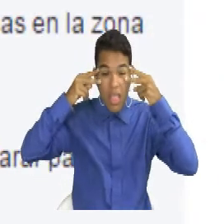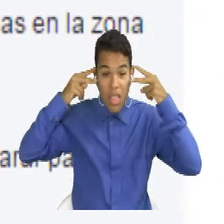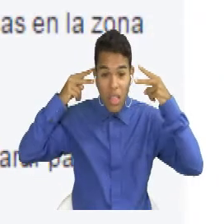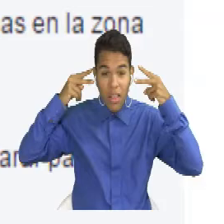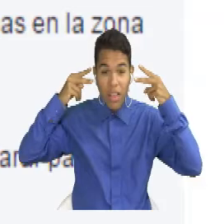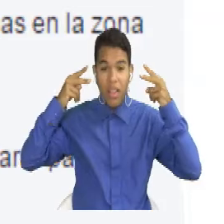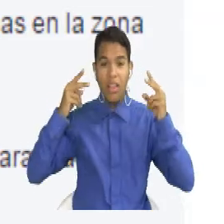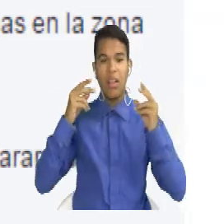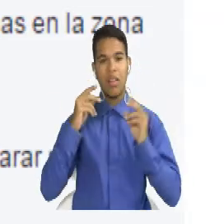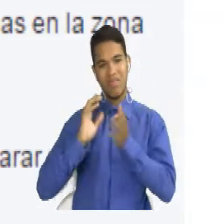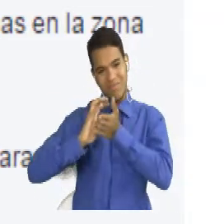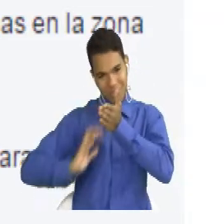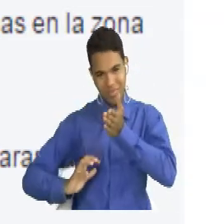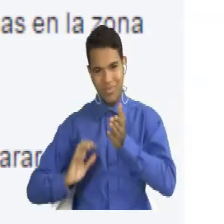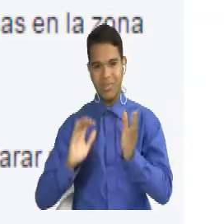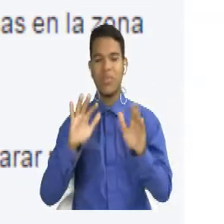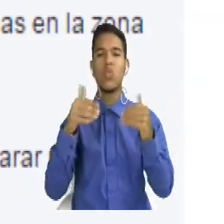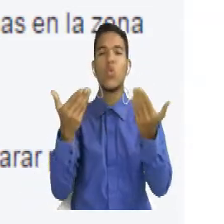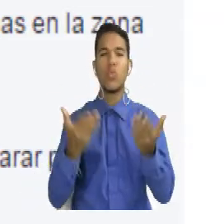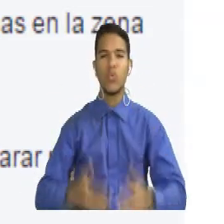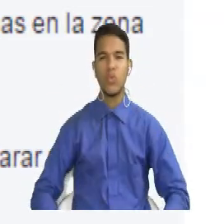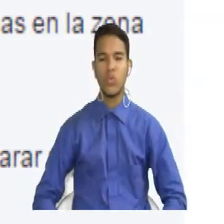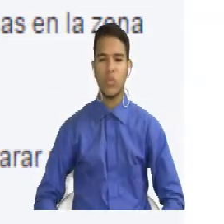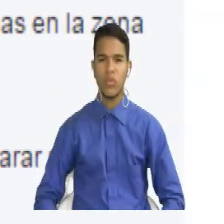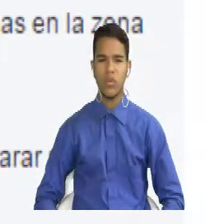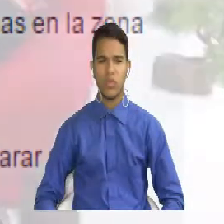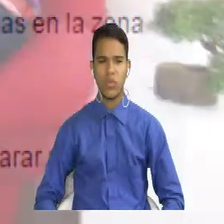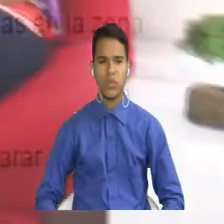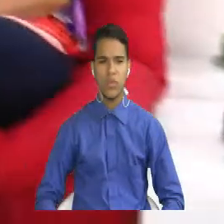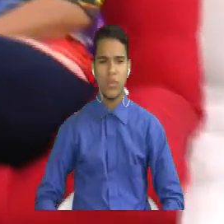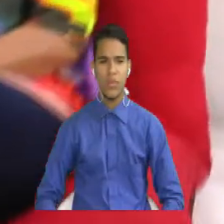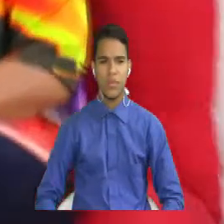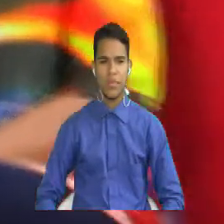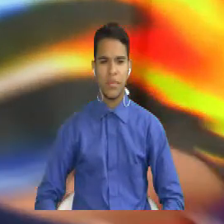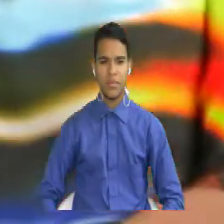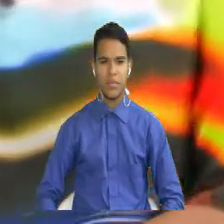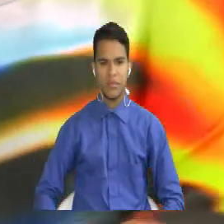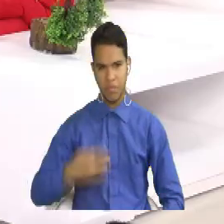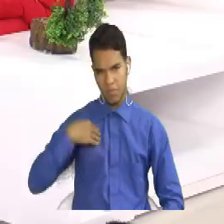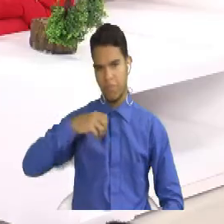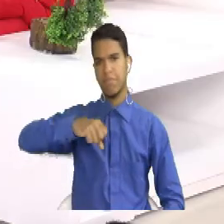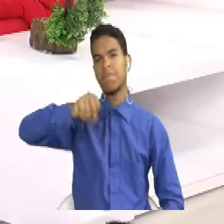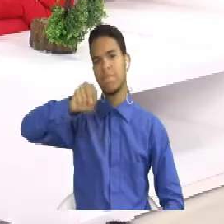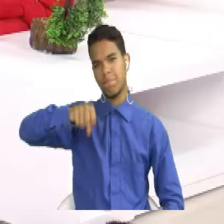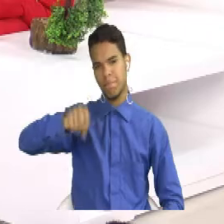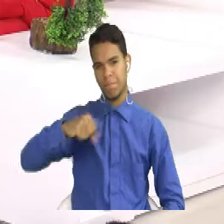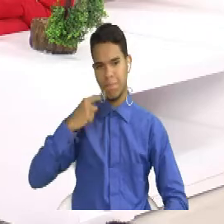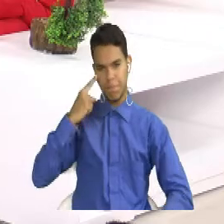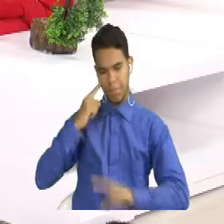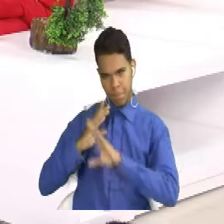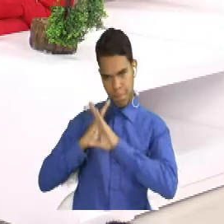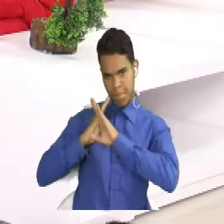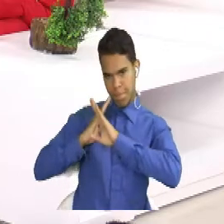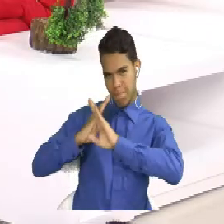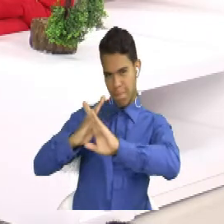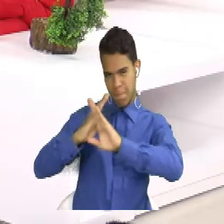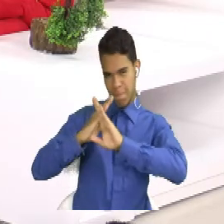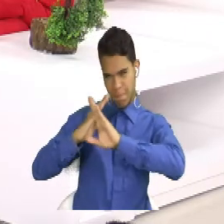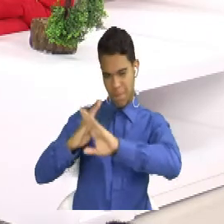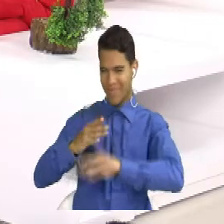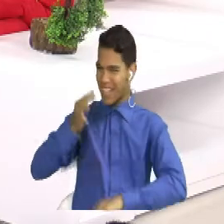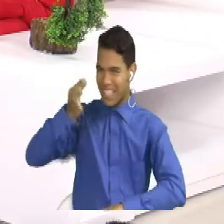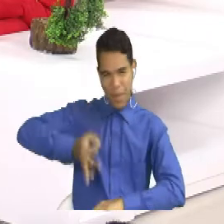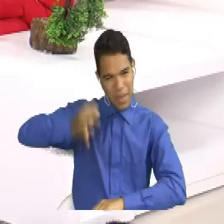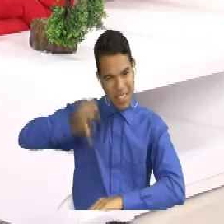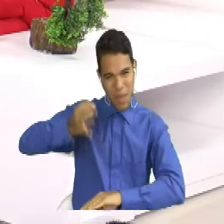bueno, profesional, las paticas de gallo se pueden ayudar a que no aparezca. Hay que prevenir. Todo en esto, los cuidados de la piel, es prevención,